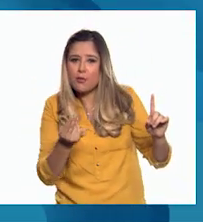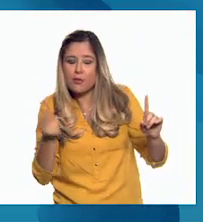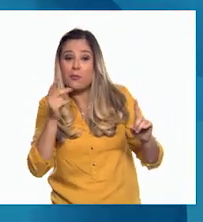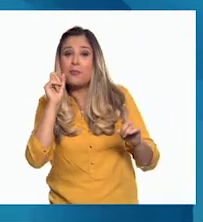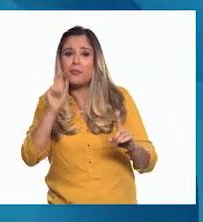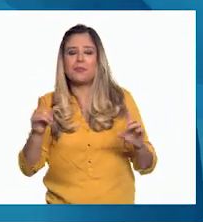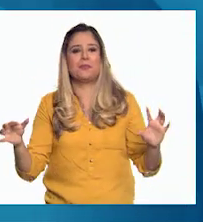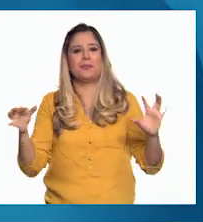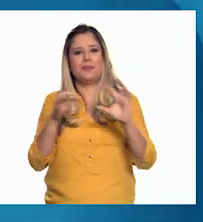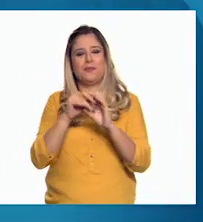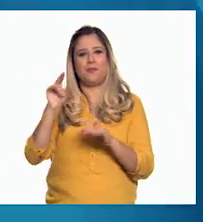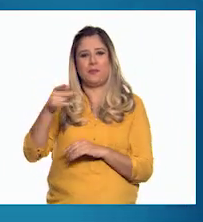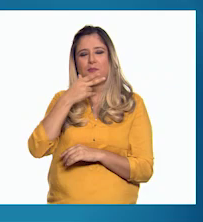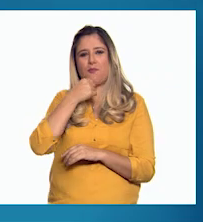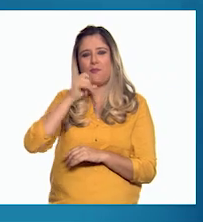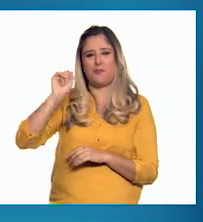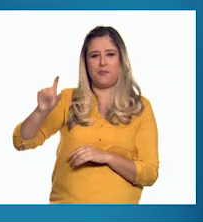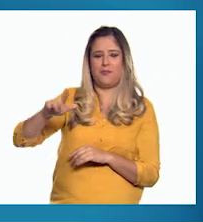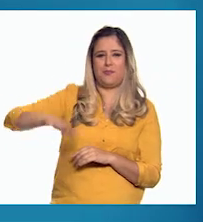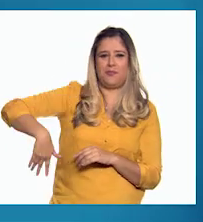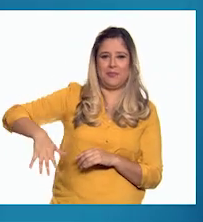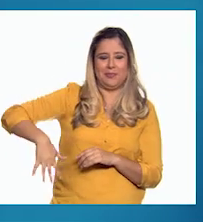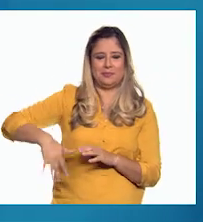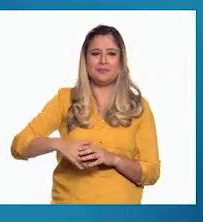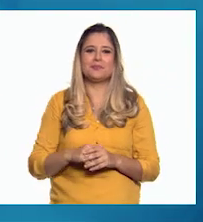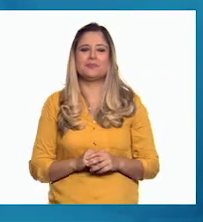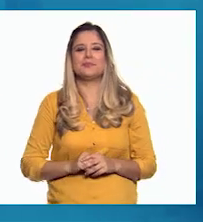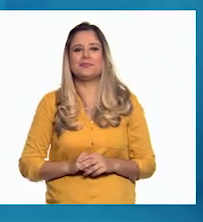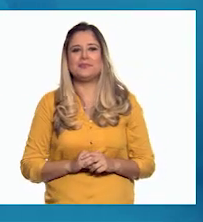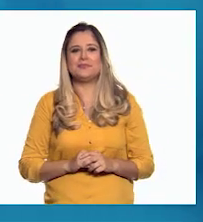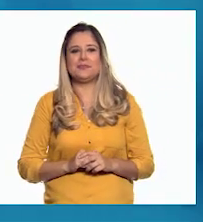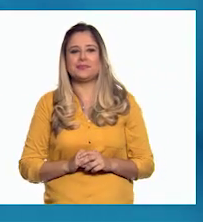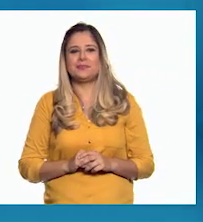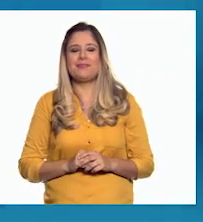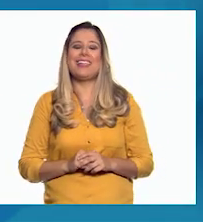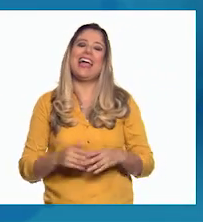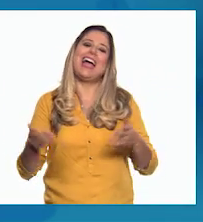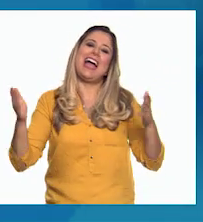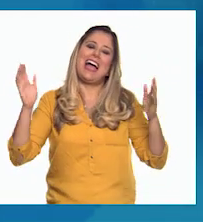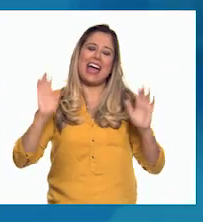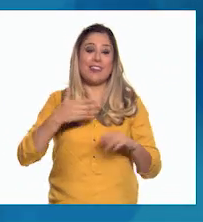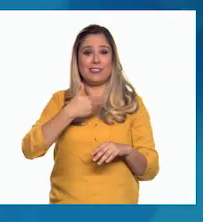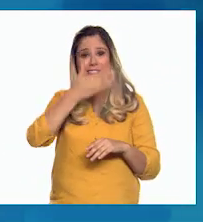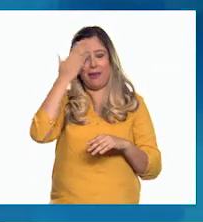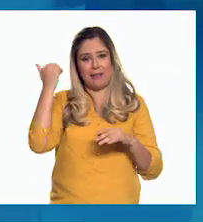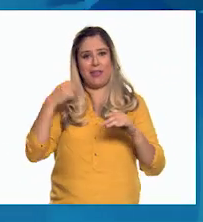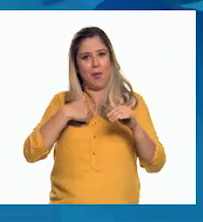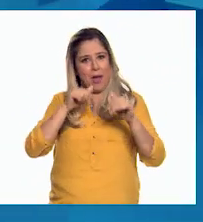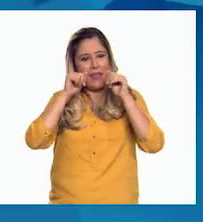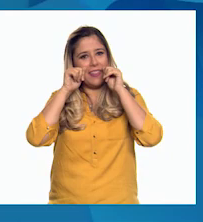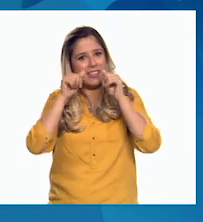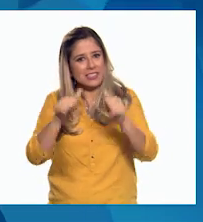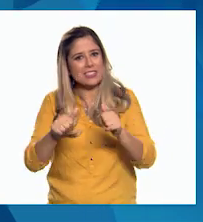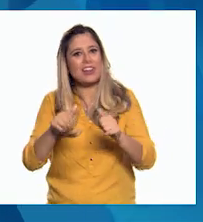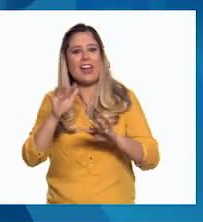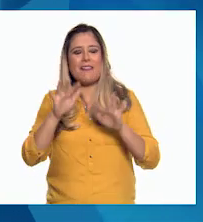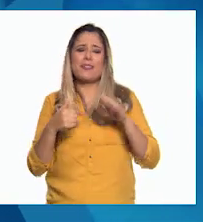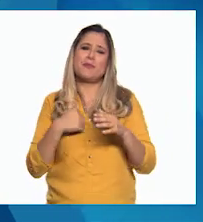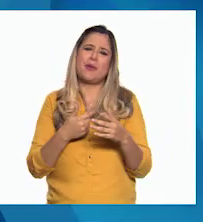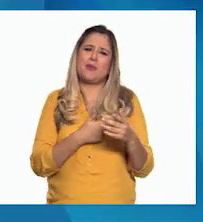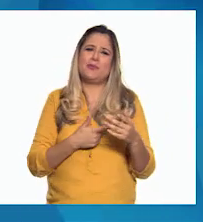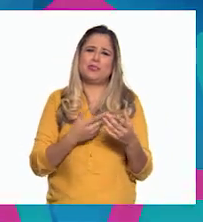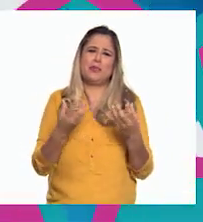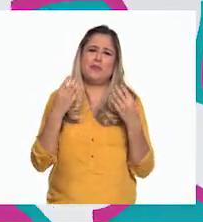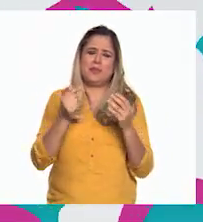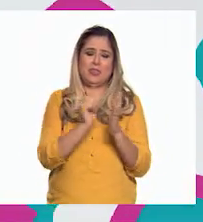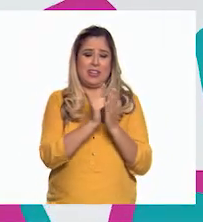mencionó. Ah, eso no lo sabía. Voy a poner más atención en eso, porque algo que me gusta muchísimo